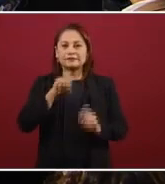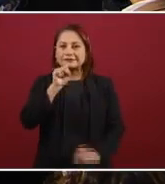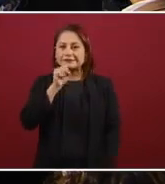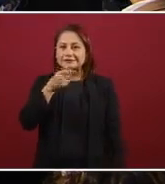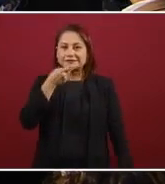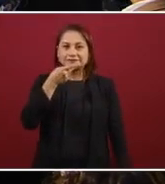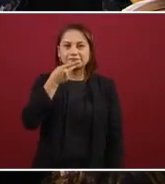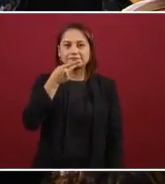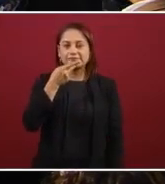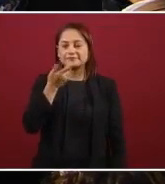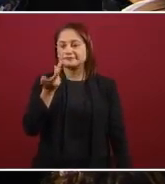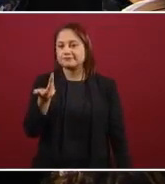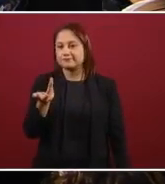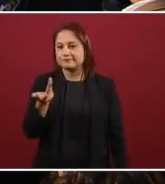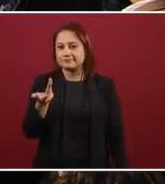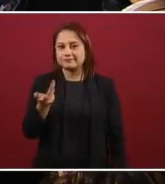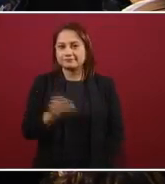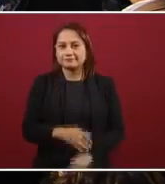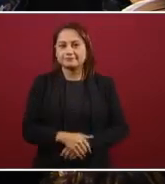que